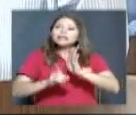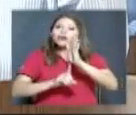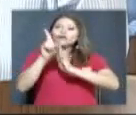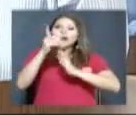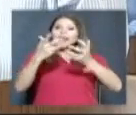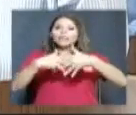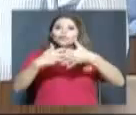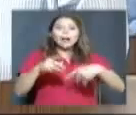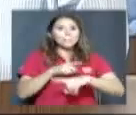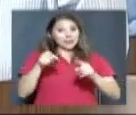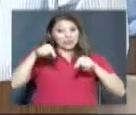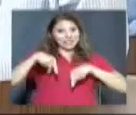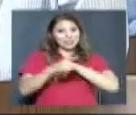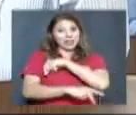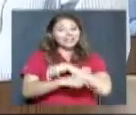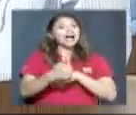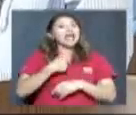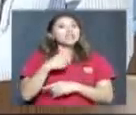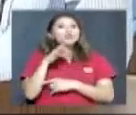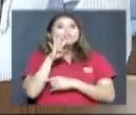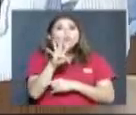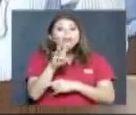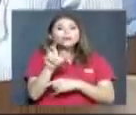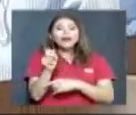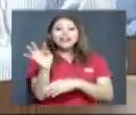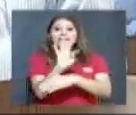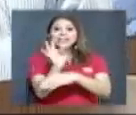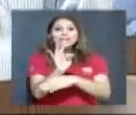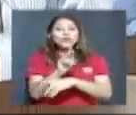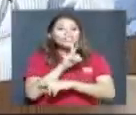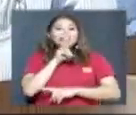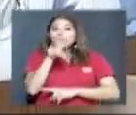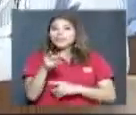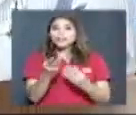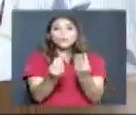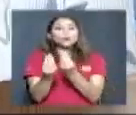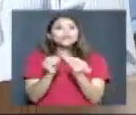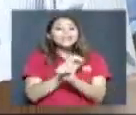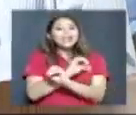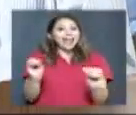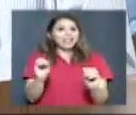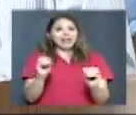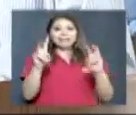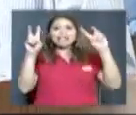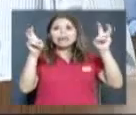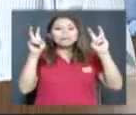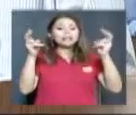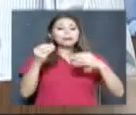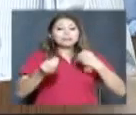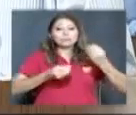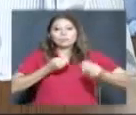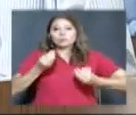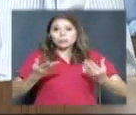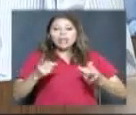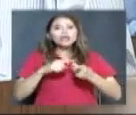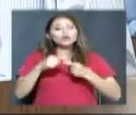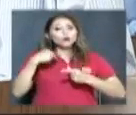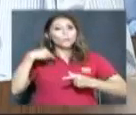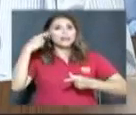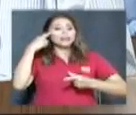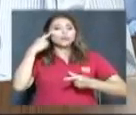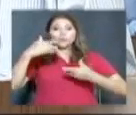en este país. Germán, tenemos que... Viven de la importación de programas. Y entonces yo creo que nuevos operadores o por una legislación que apoye la